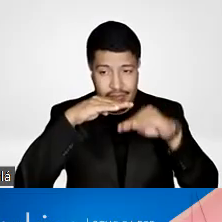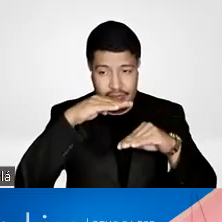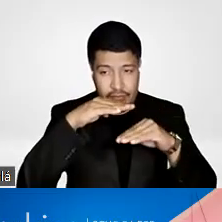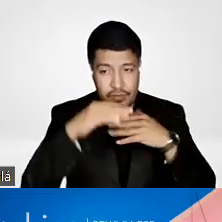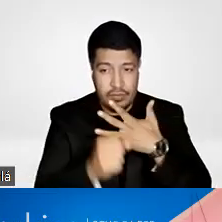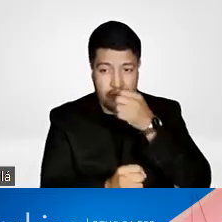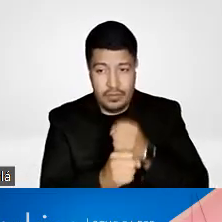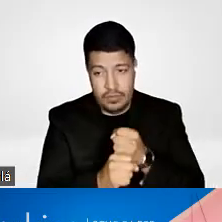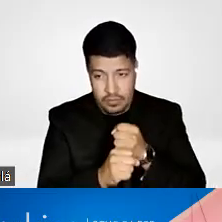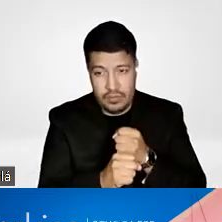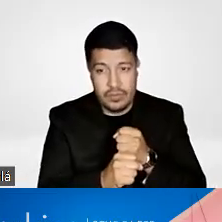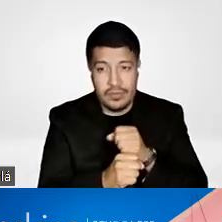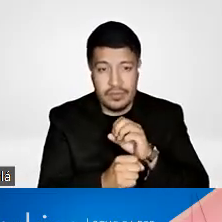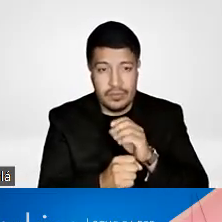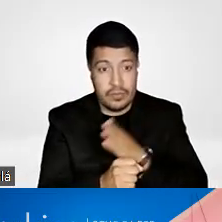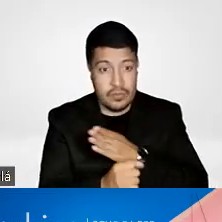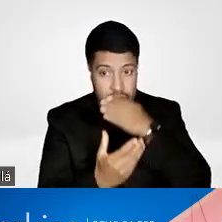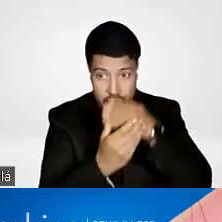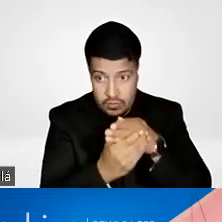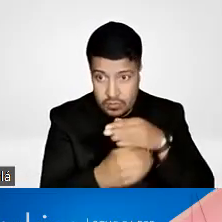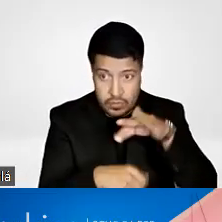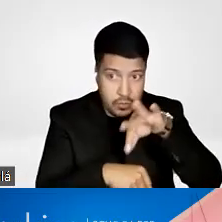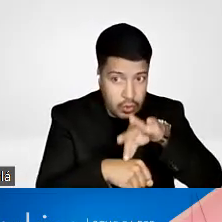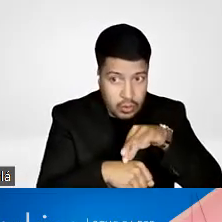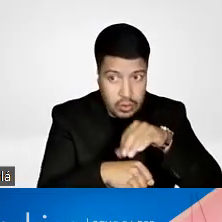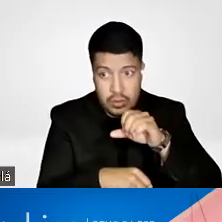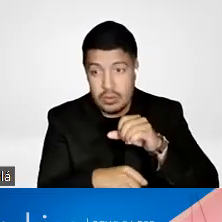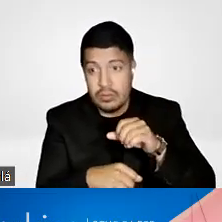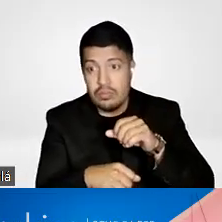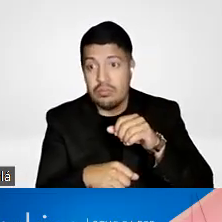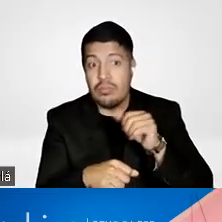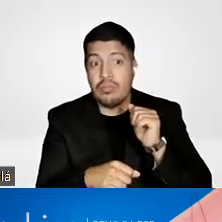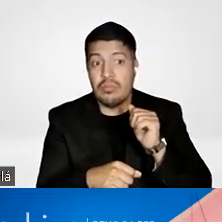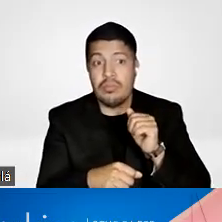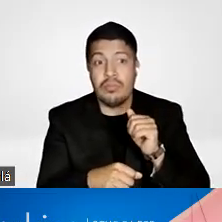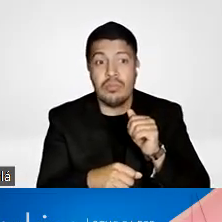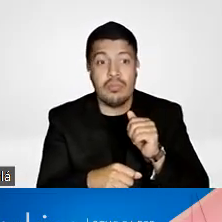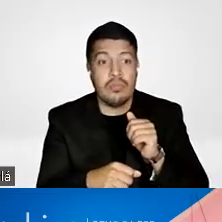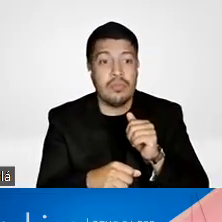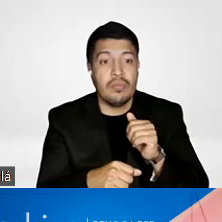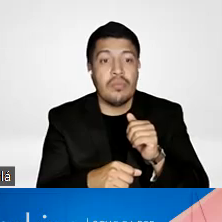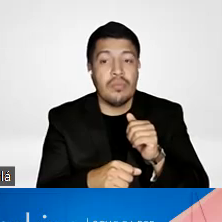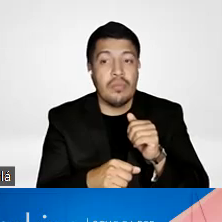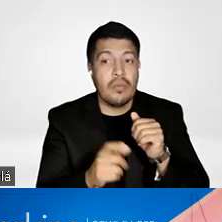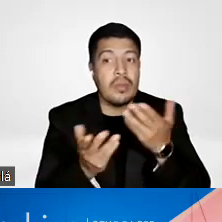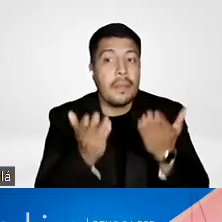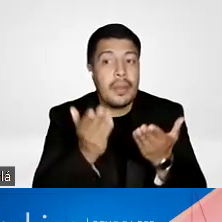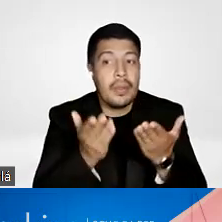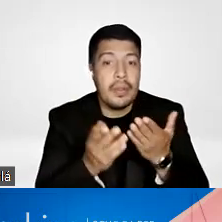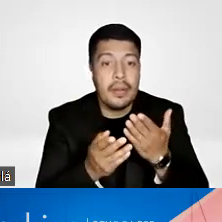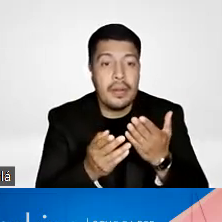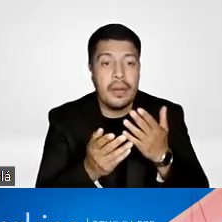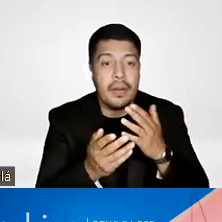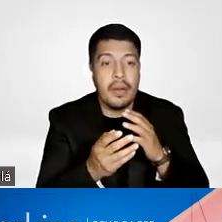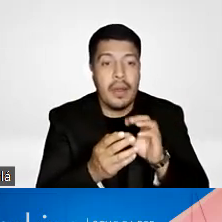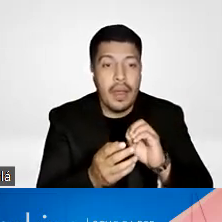enfermedad? ¿Sí o no? De todas maneras hay que hacer evaluación integral y una de ellas es el desarrollo psicomotor. Así como damos